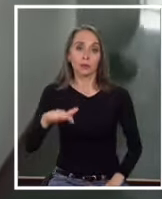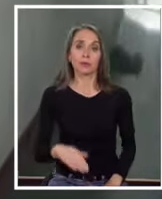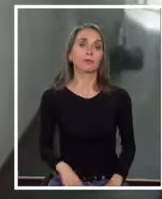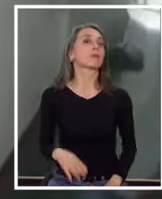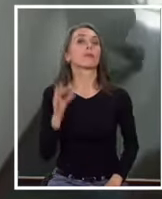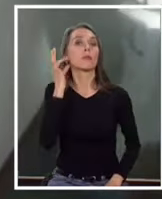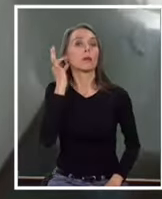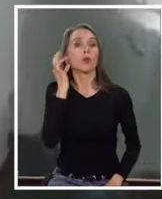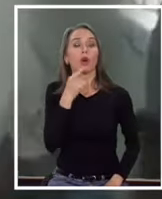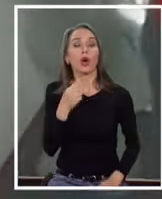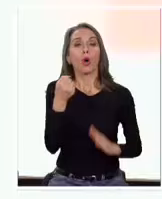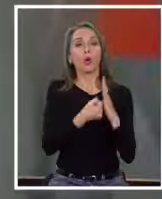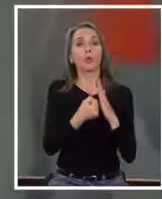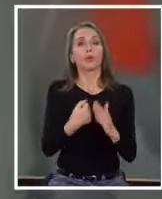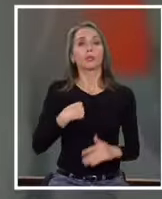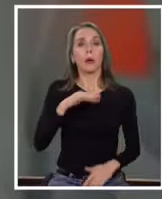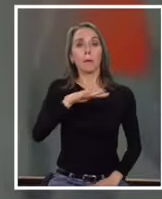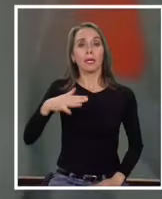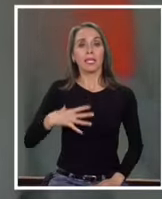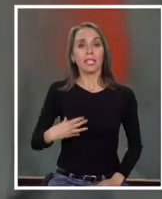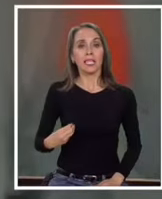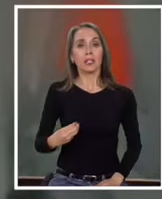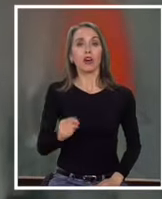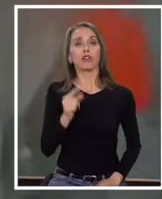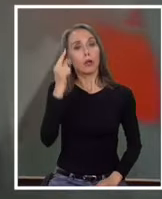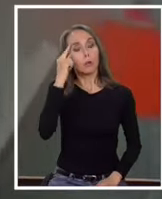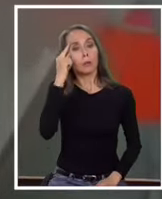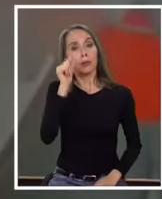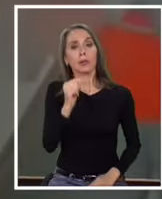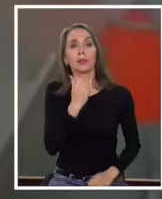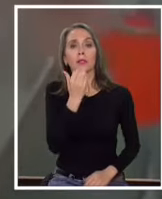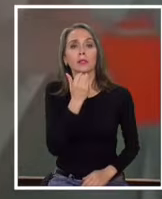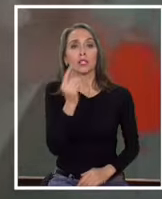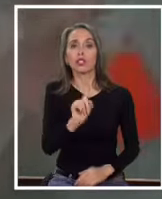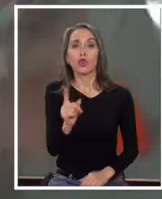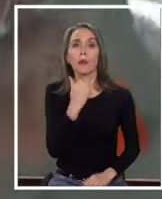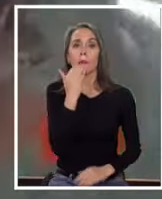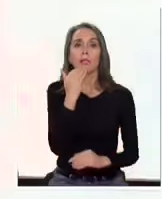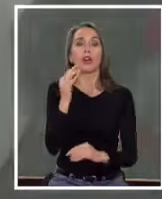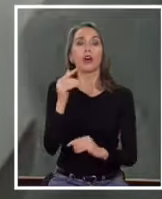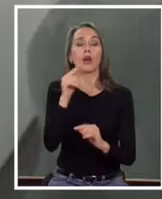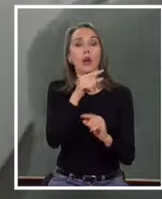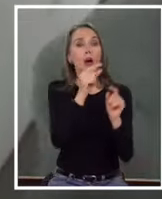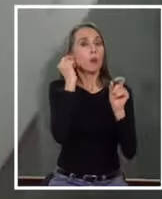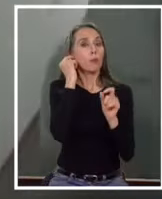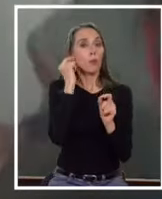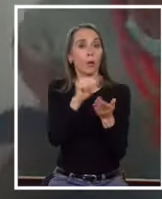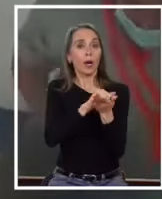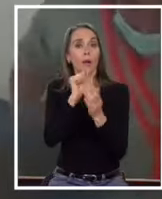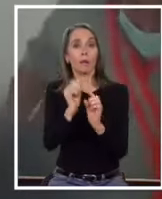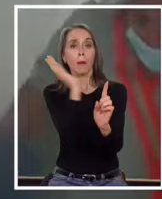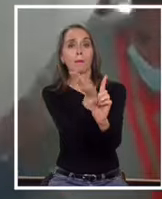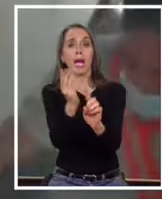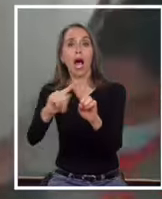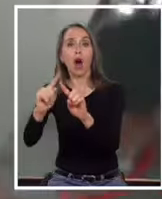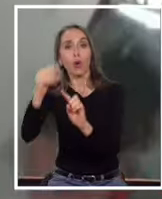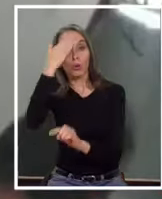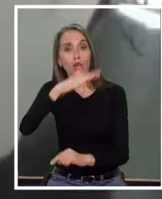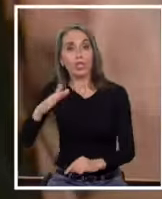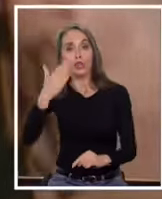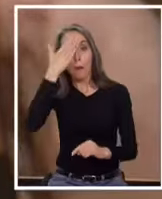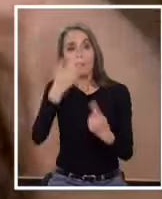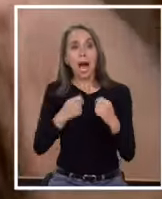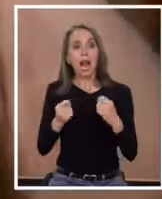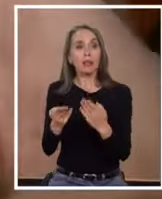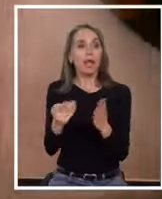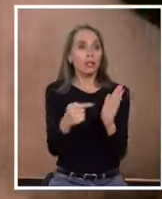Estoy luchando porque mis hijos, que esto no sea menor, que esto no se considere menor. Puede maltratar a otros niños, ¿me entiendes o no? Y el maltrato parte de